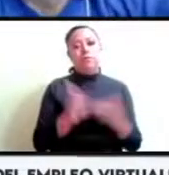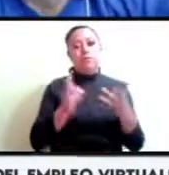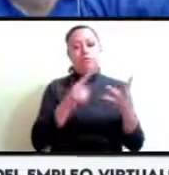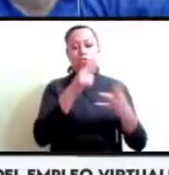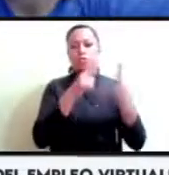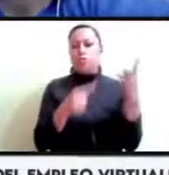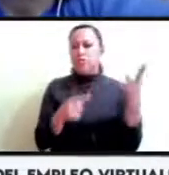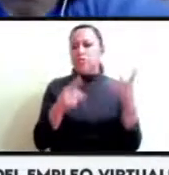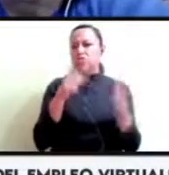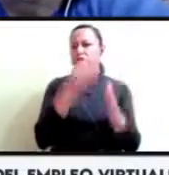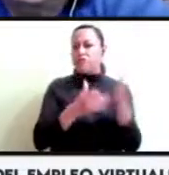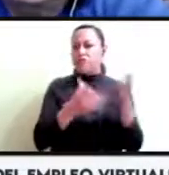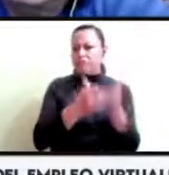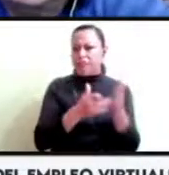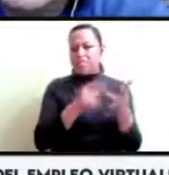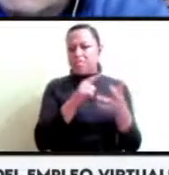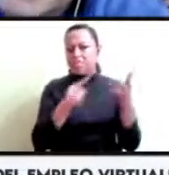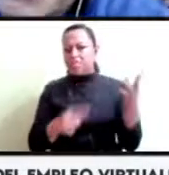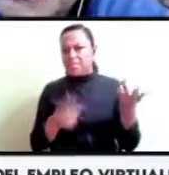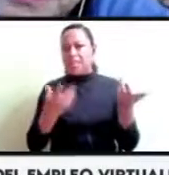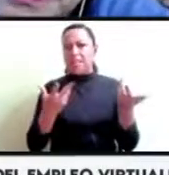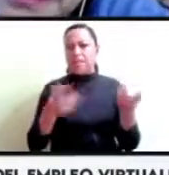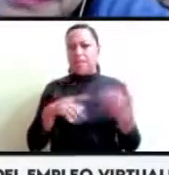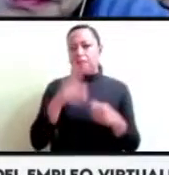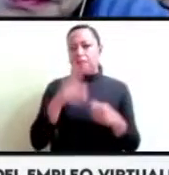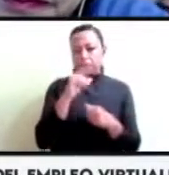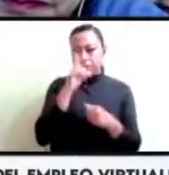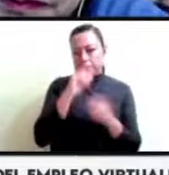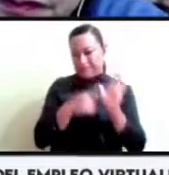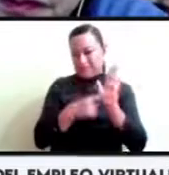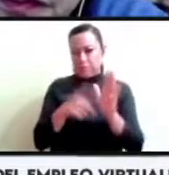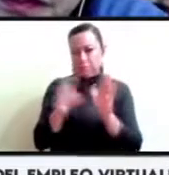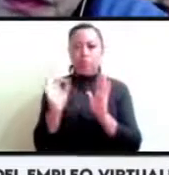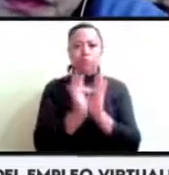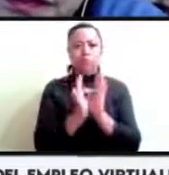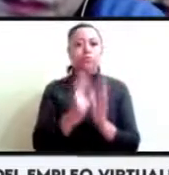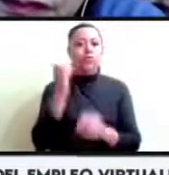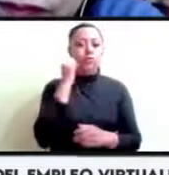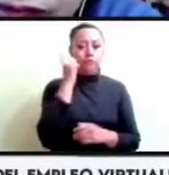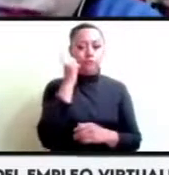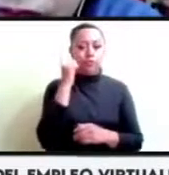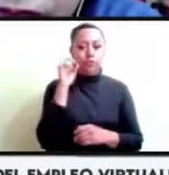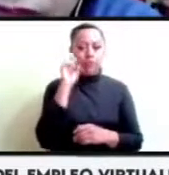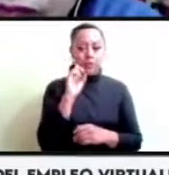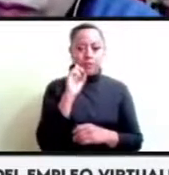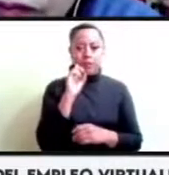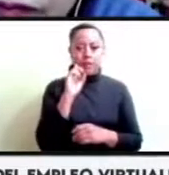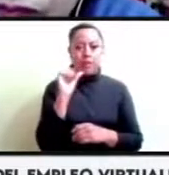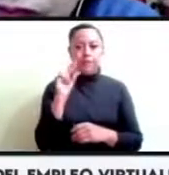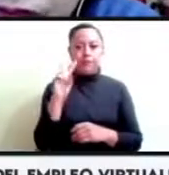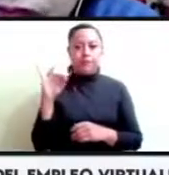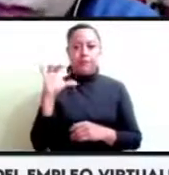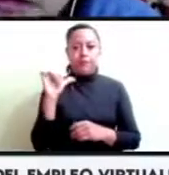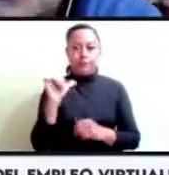que propone la diputada Marta Ávila en el sentido de que se analice la posibilidad.